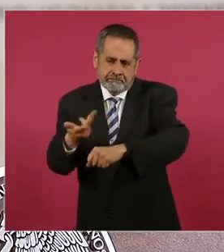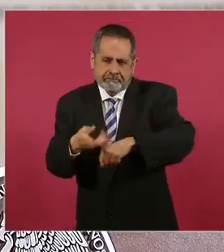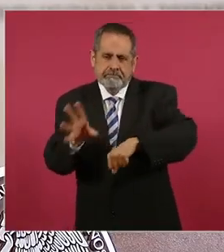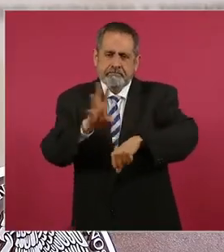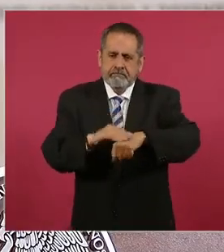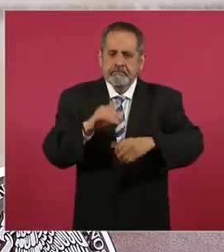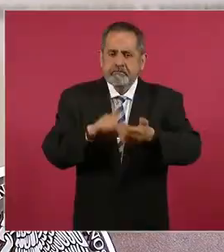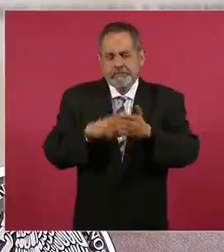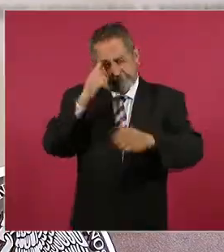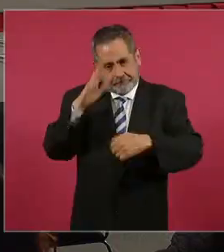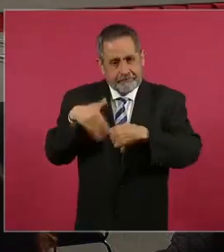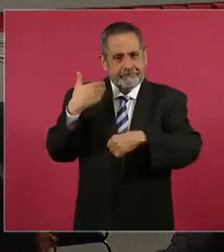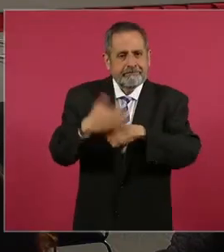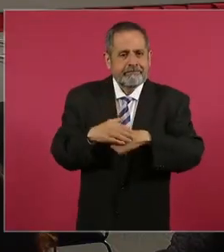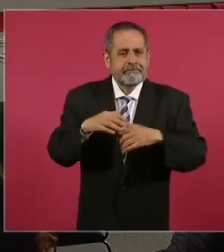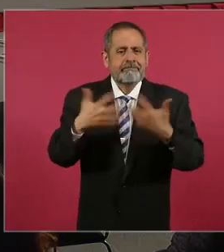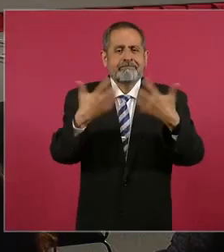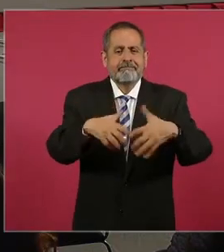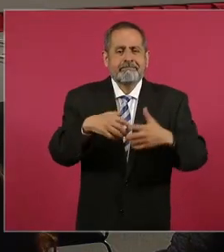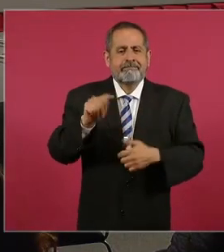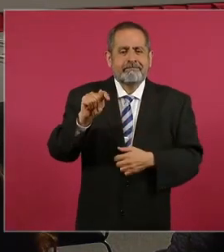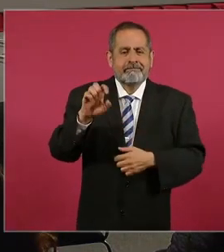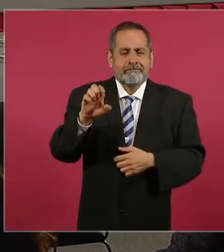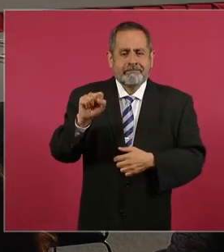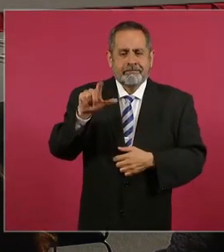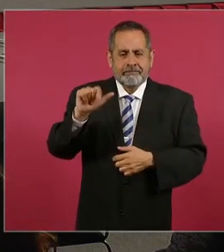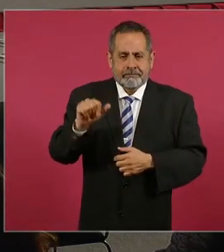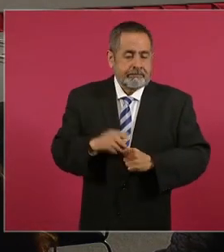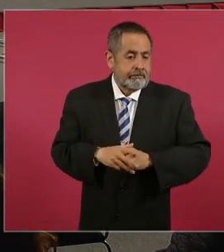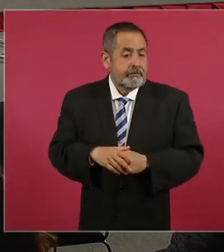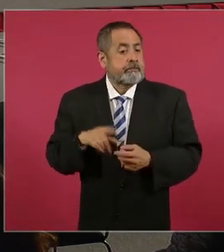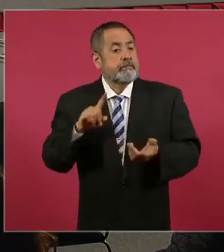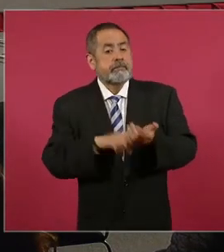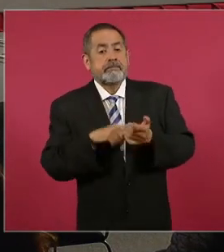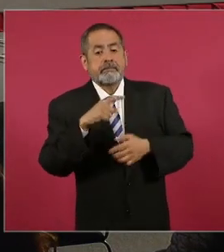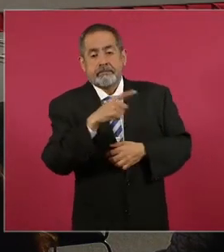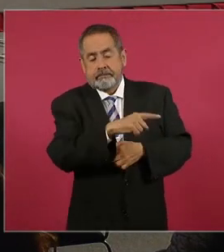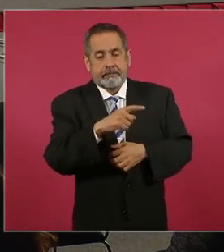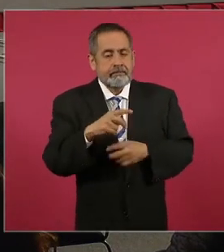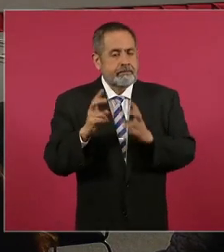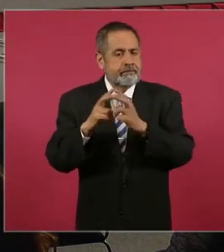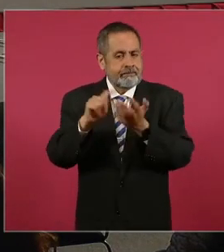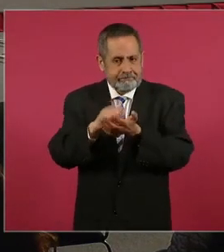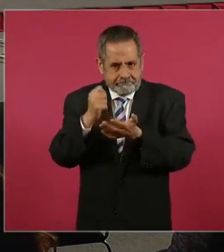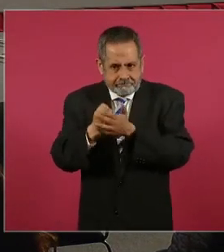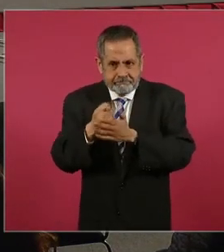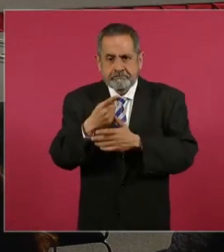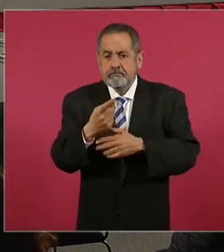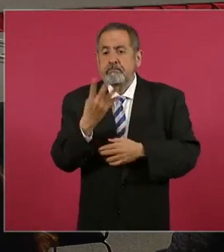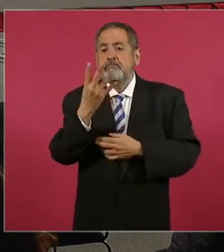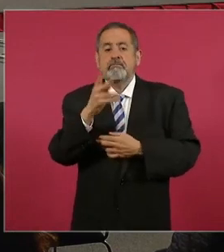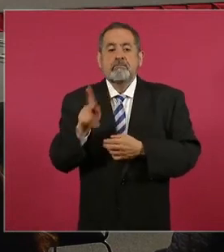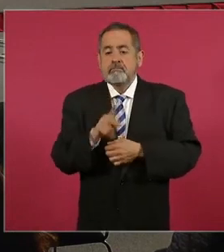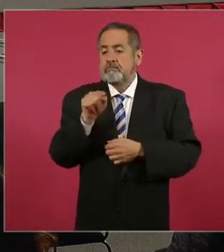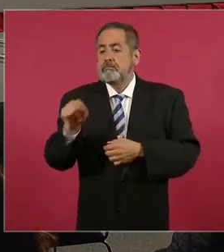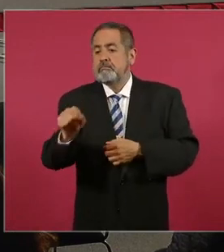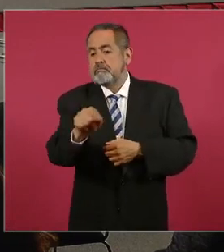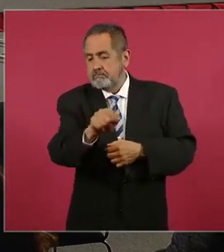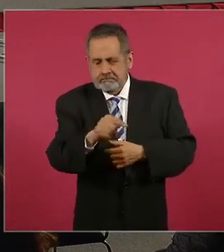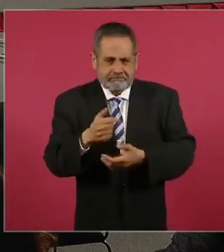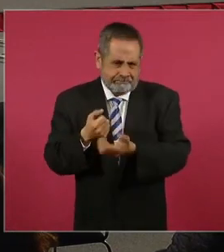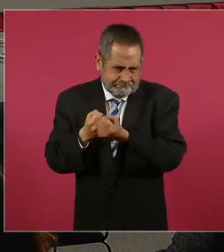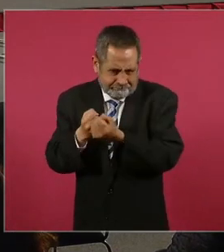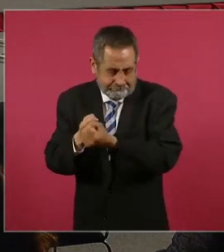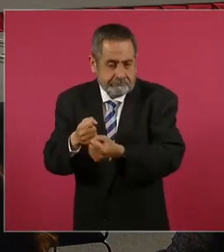la planta de Tesla, a Tamaulipas con 4 polos de desarrollo, a Hidalgo